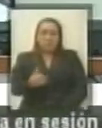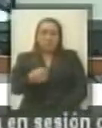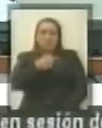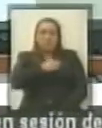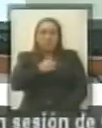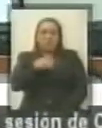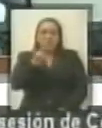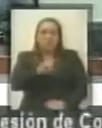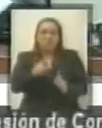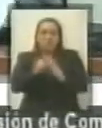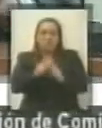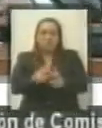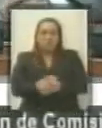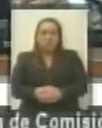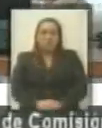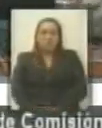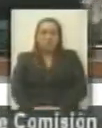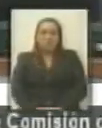palabra.